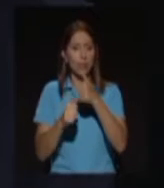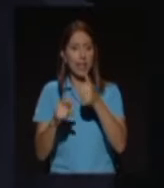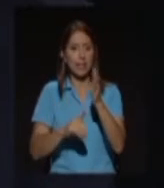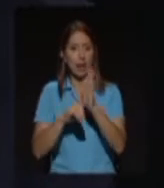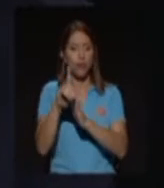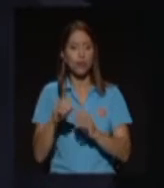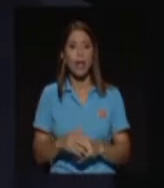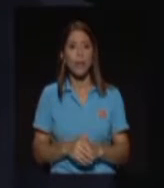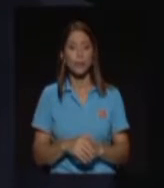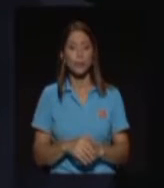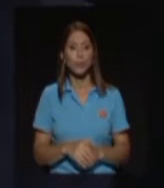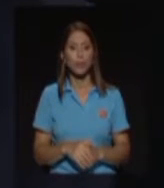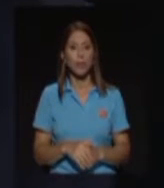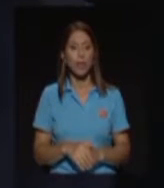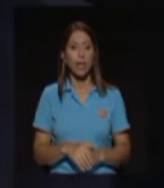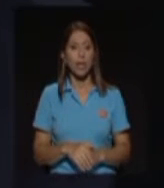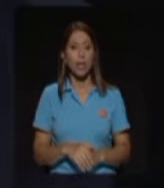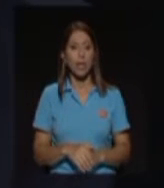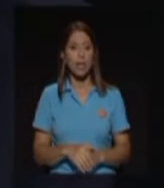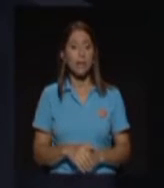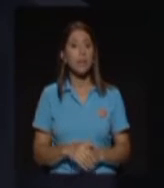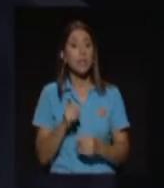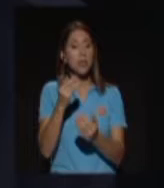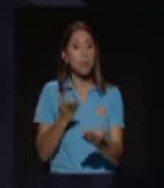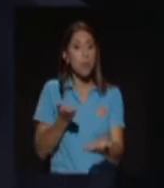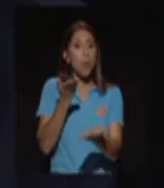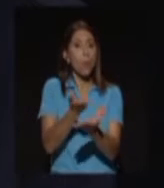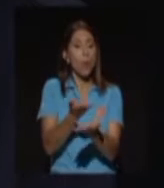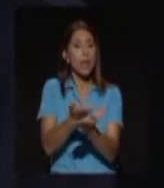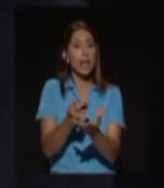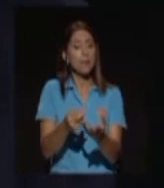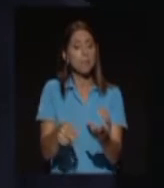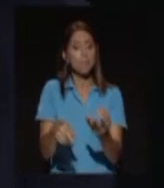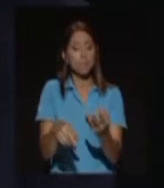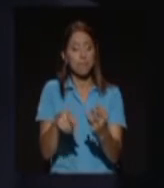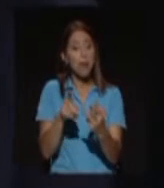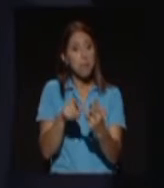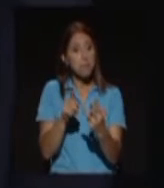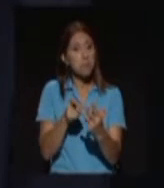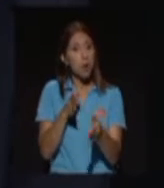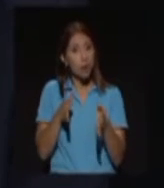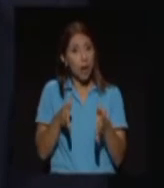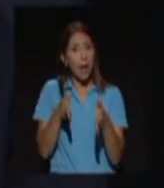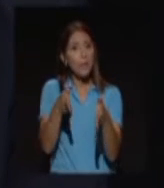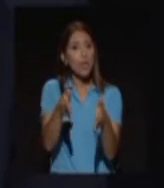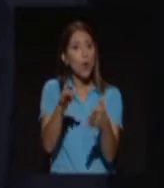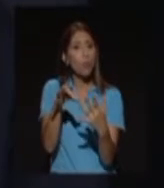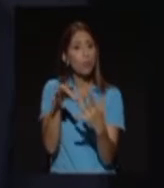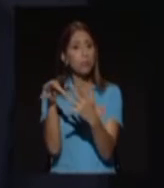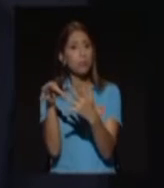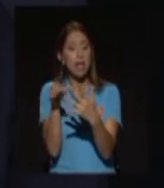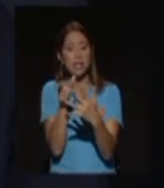¿verdad? Y proponer un camino que es alternativo a esas